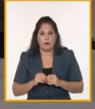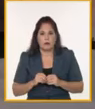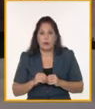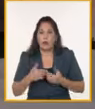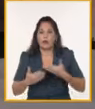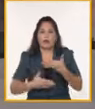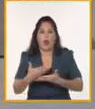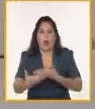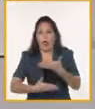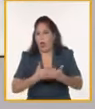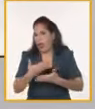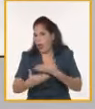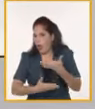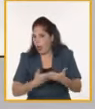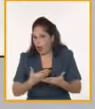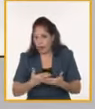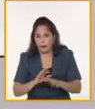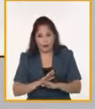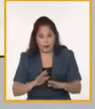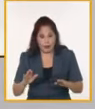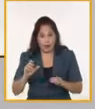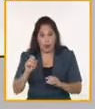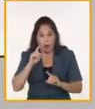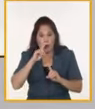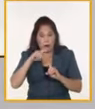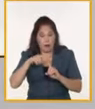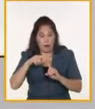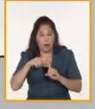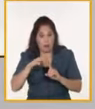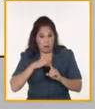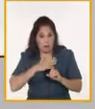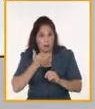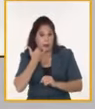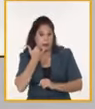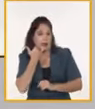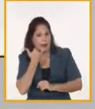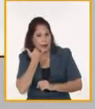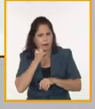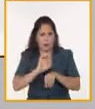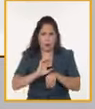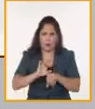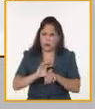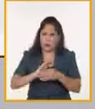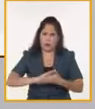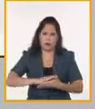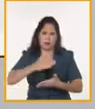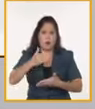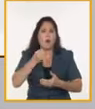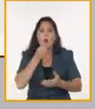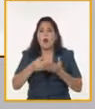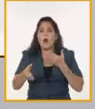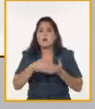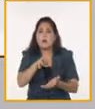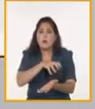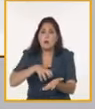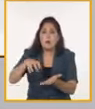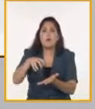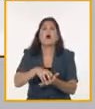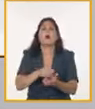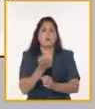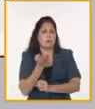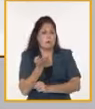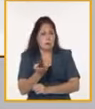tramitación a la plataforma de actores económicos usted desde su móvil desde su computadora de cualquier lugar del país usted puede hacer esa